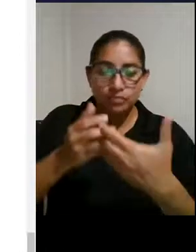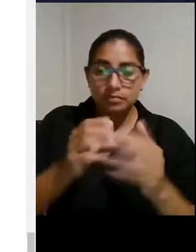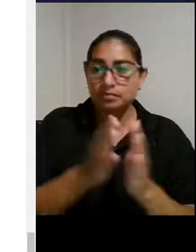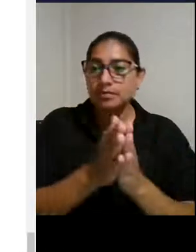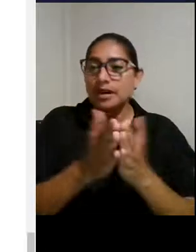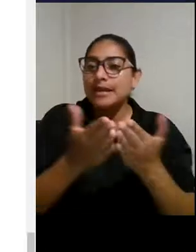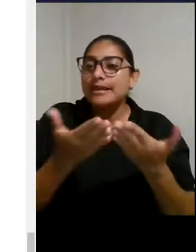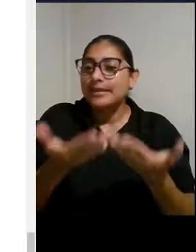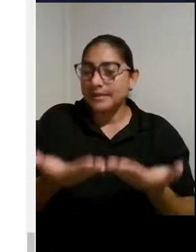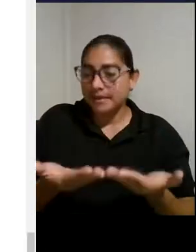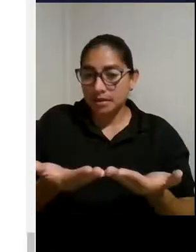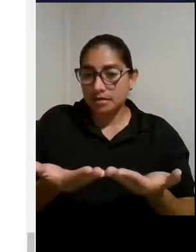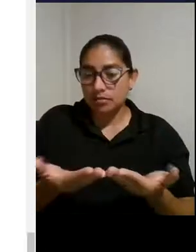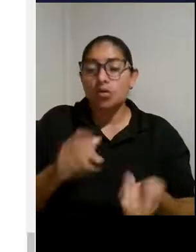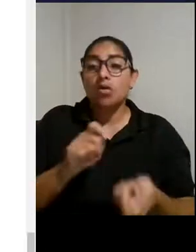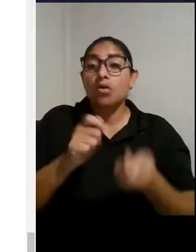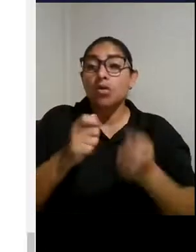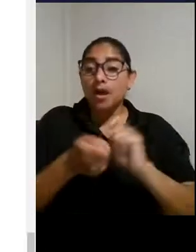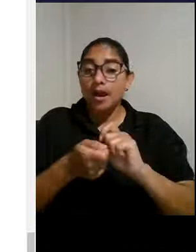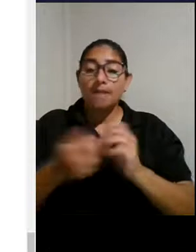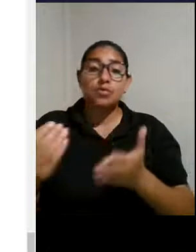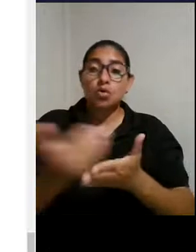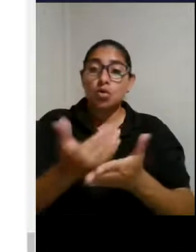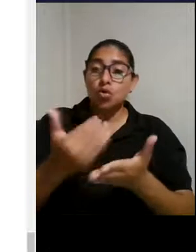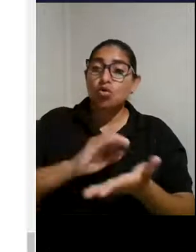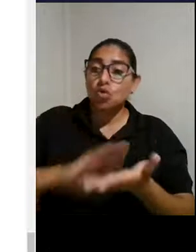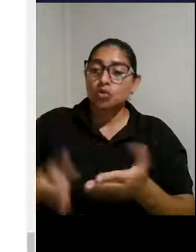es que el cambio en los costos sería igual a